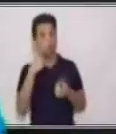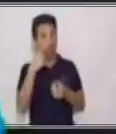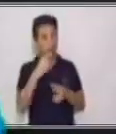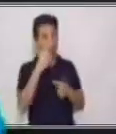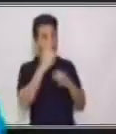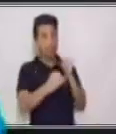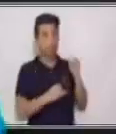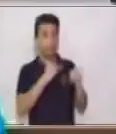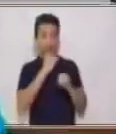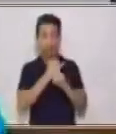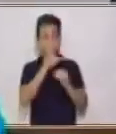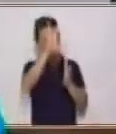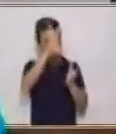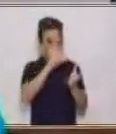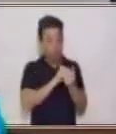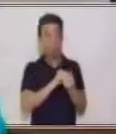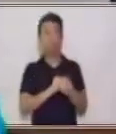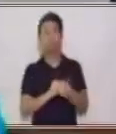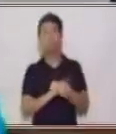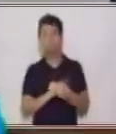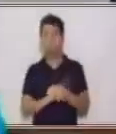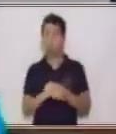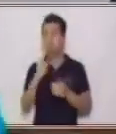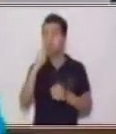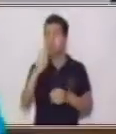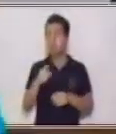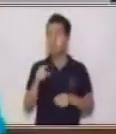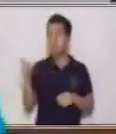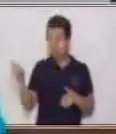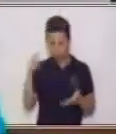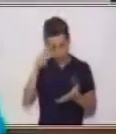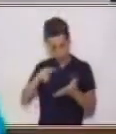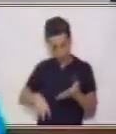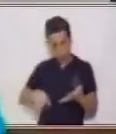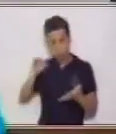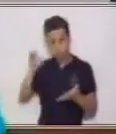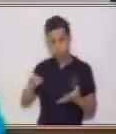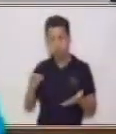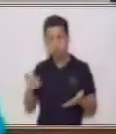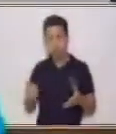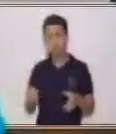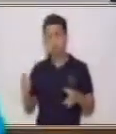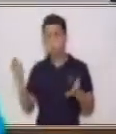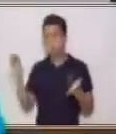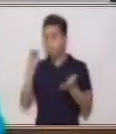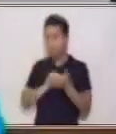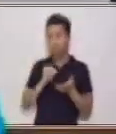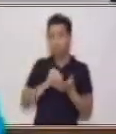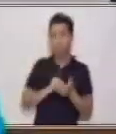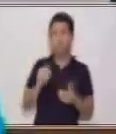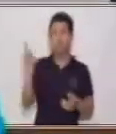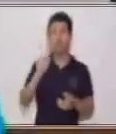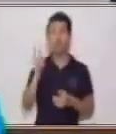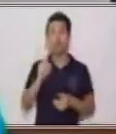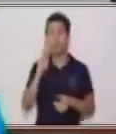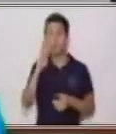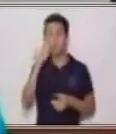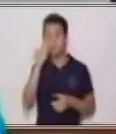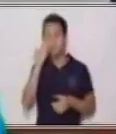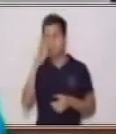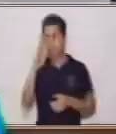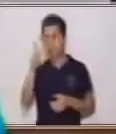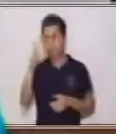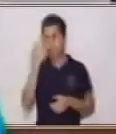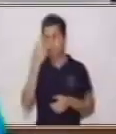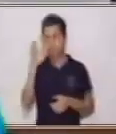saber, bueno, si esta fuente bibliográfica es verídica o no, o en alguna ocasión me deja alguna duda, vuélvelo a revisar, no te preocupes,